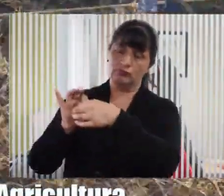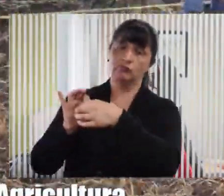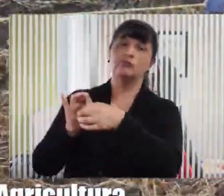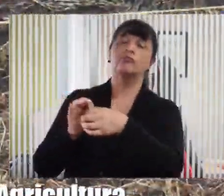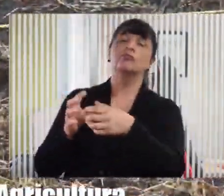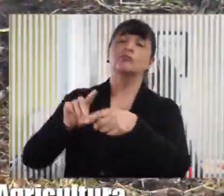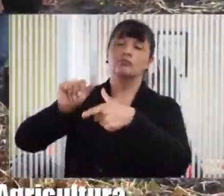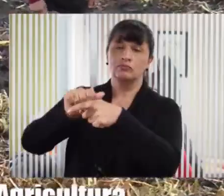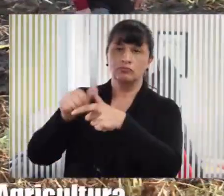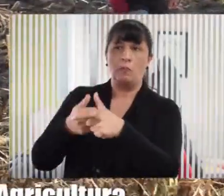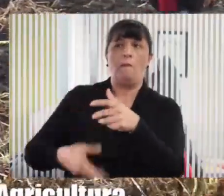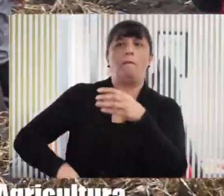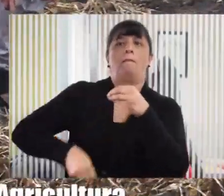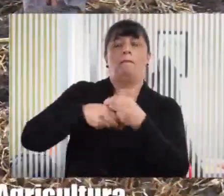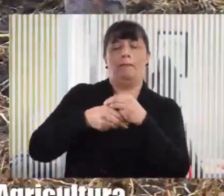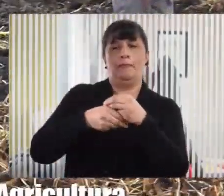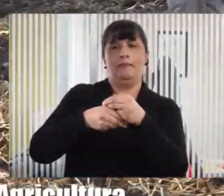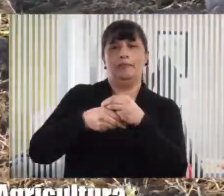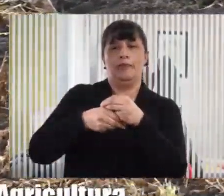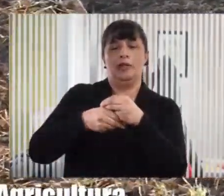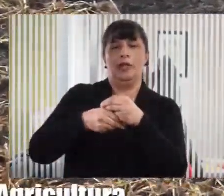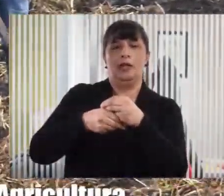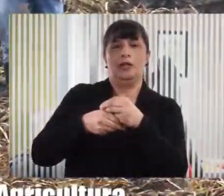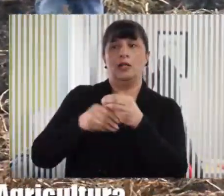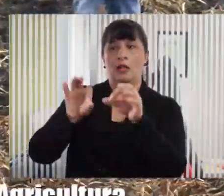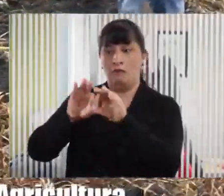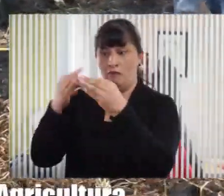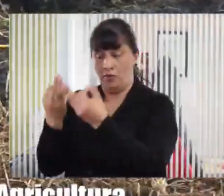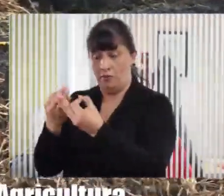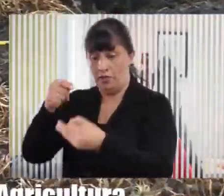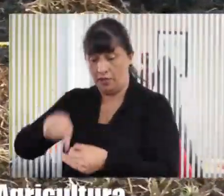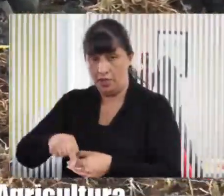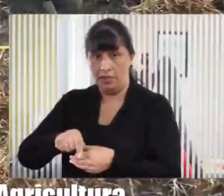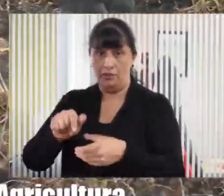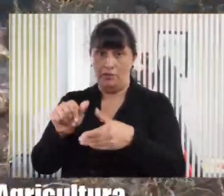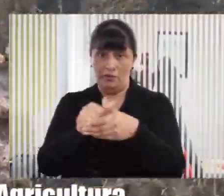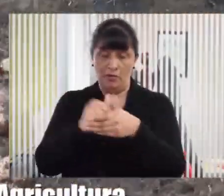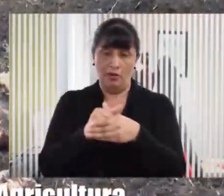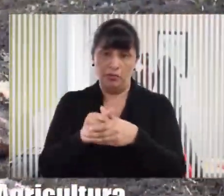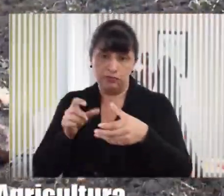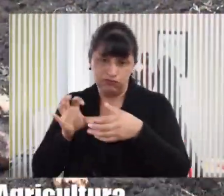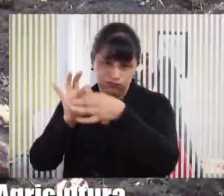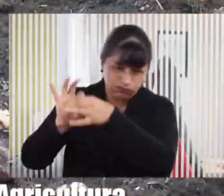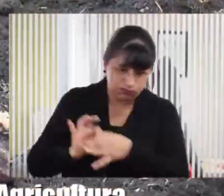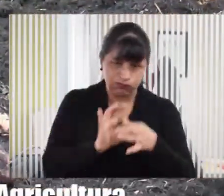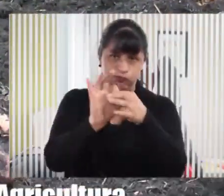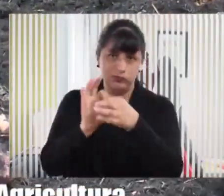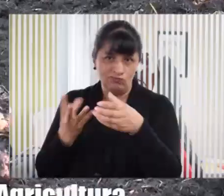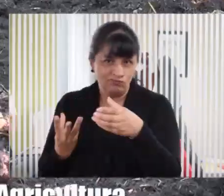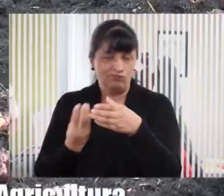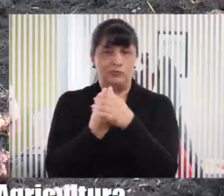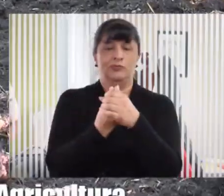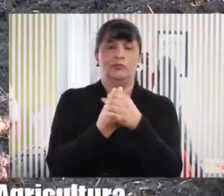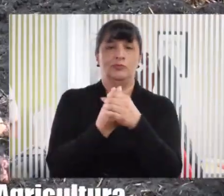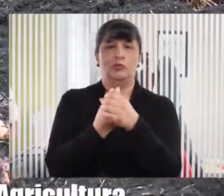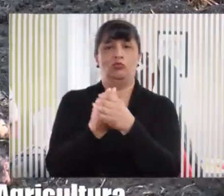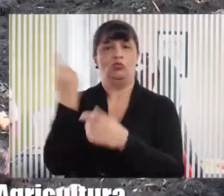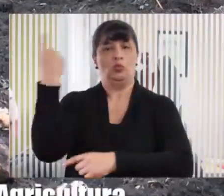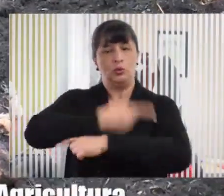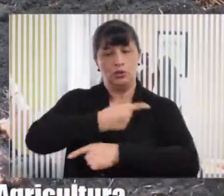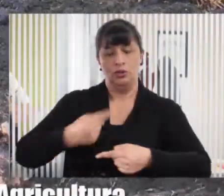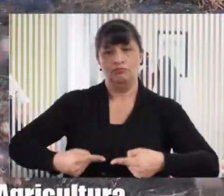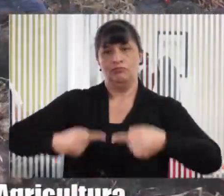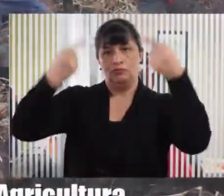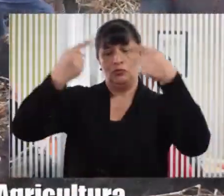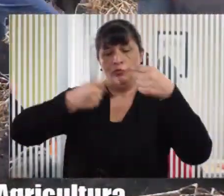eso, pues hace que las familias paperas se integren en un día de concurso,